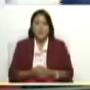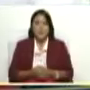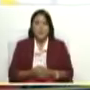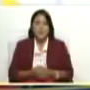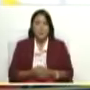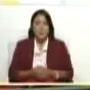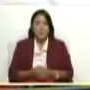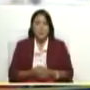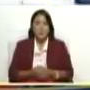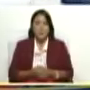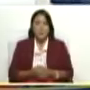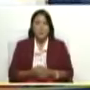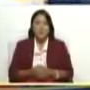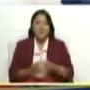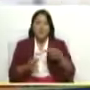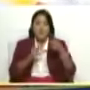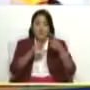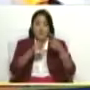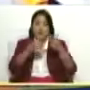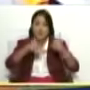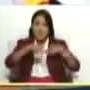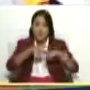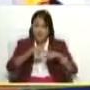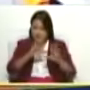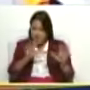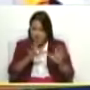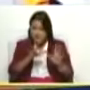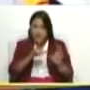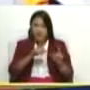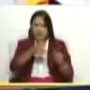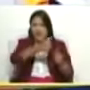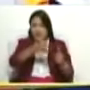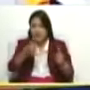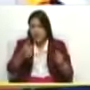en plata dije verdad los nombré a todos